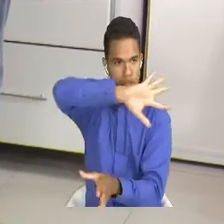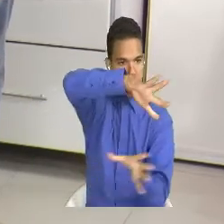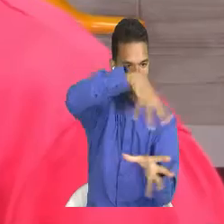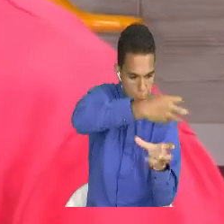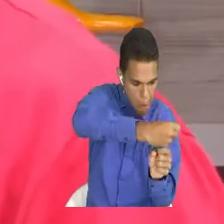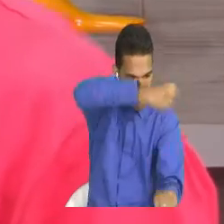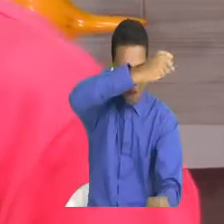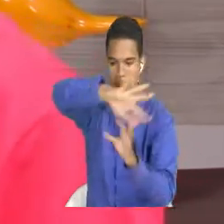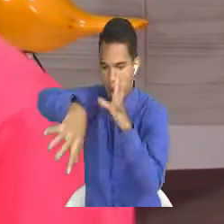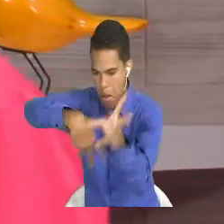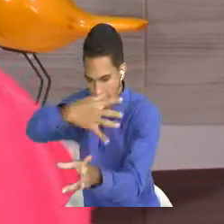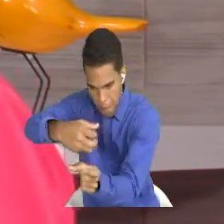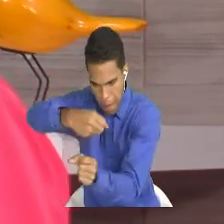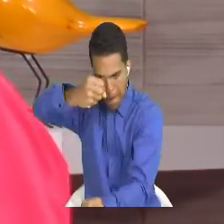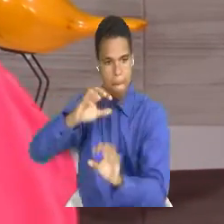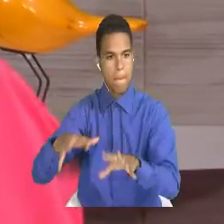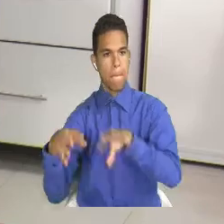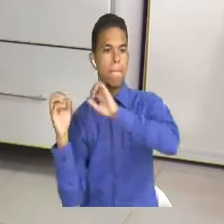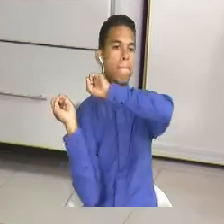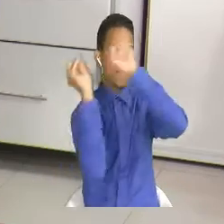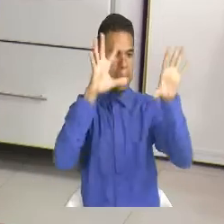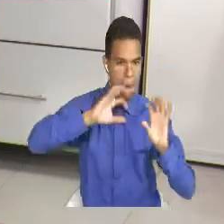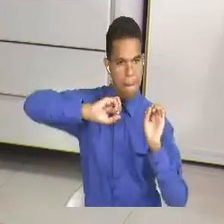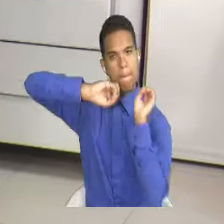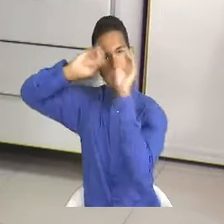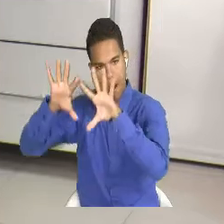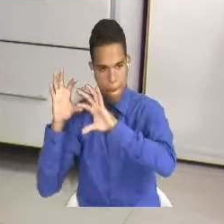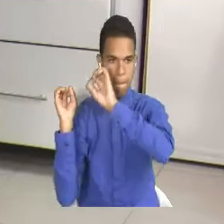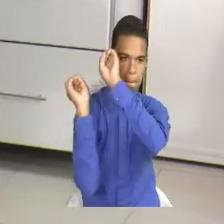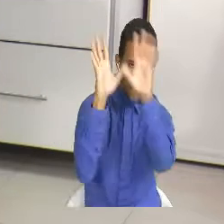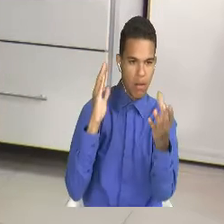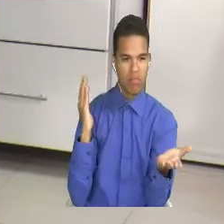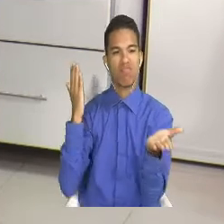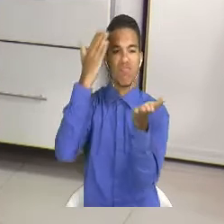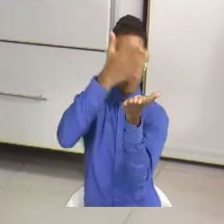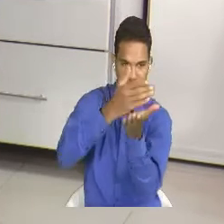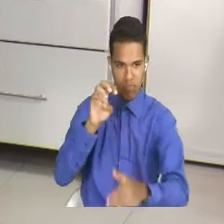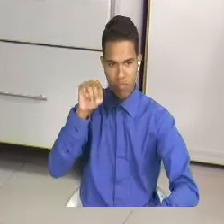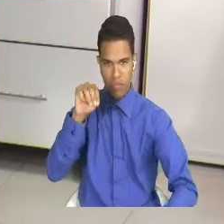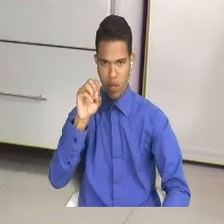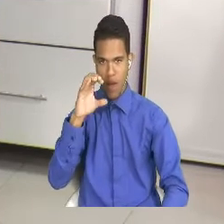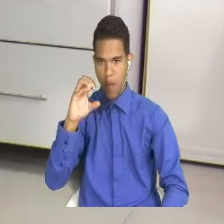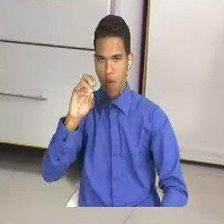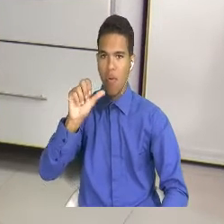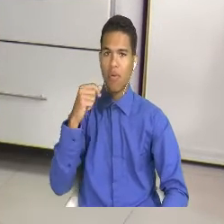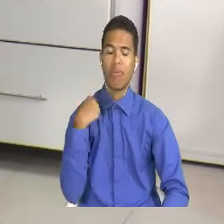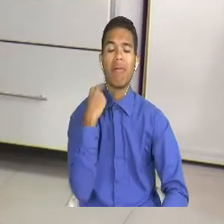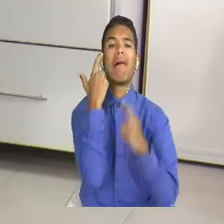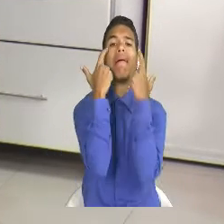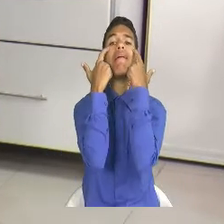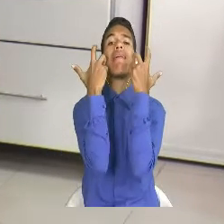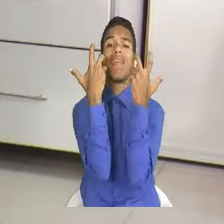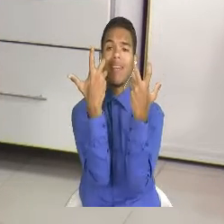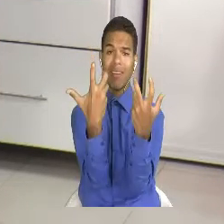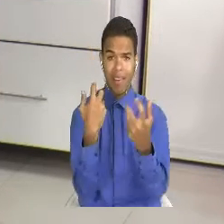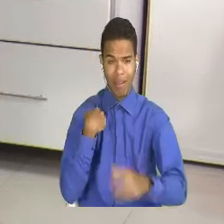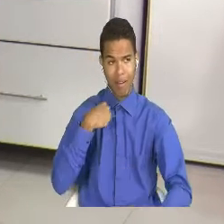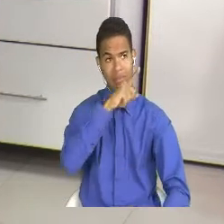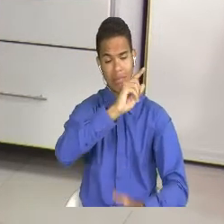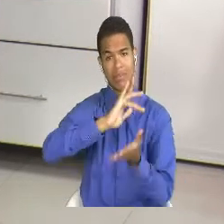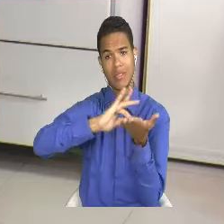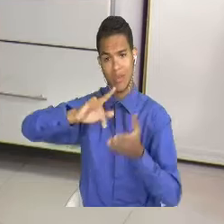que sucedió allá en el Putumayo, sí, que es de gran envergadura, y la verdad, allá se están necesitando esas ayudas.